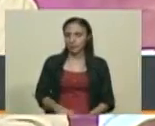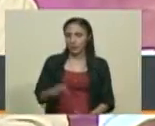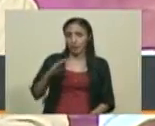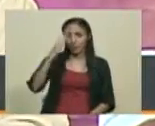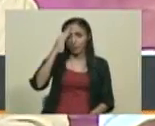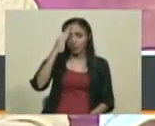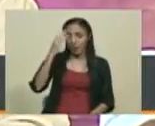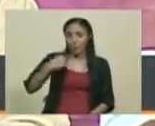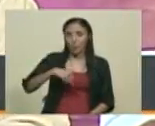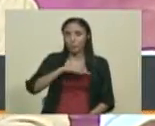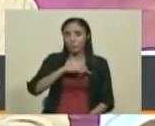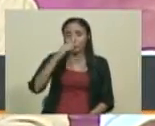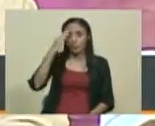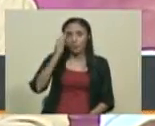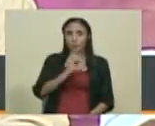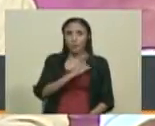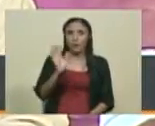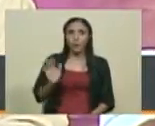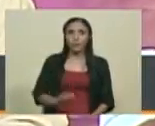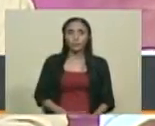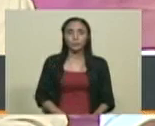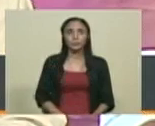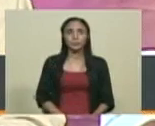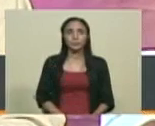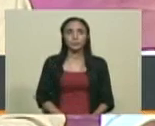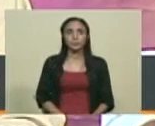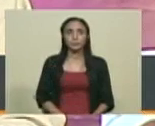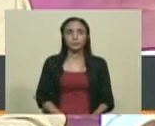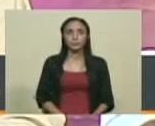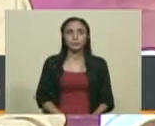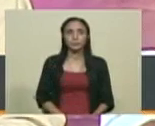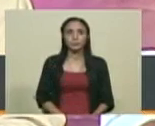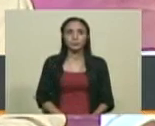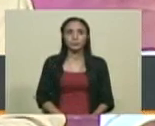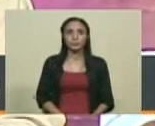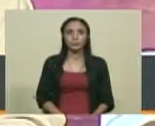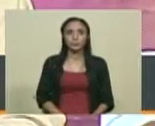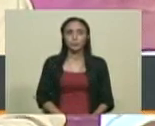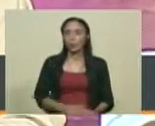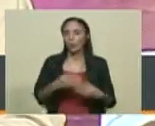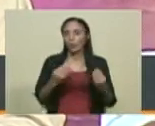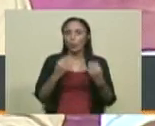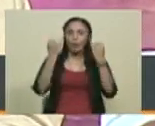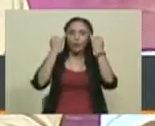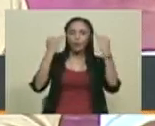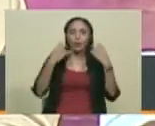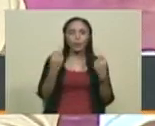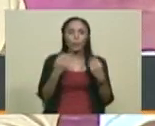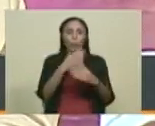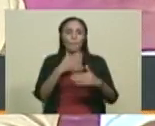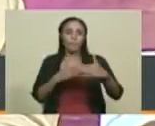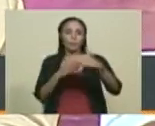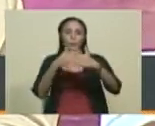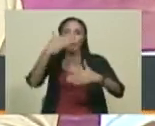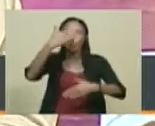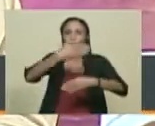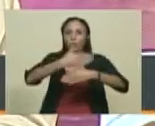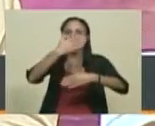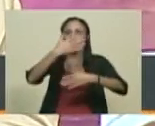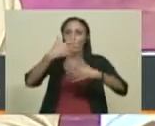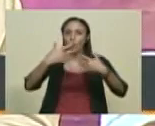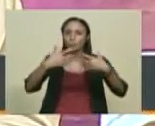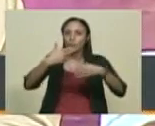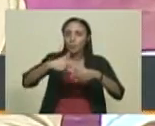conocemos, el plan que tienen ellos para buscar un bloqueo petrolero